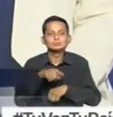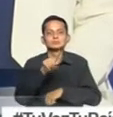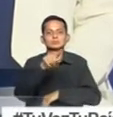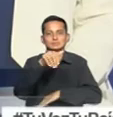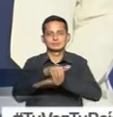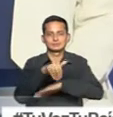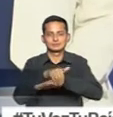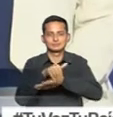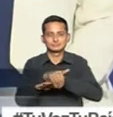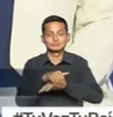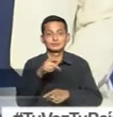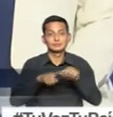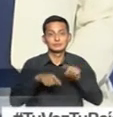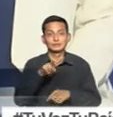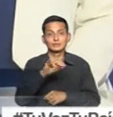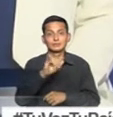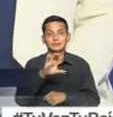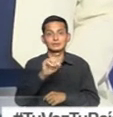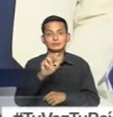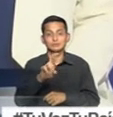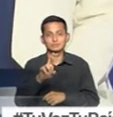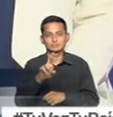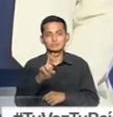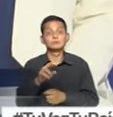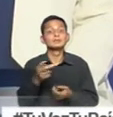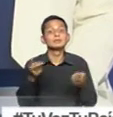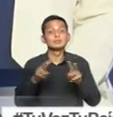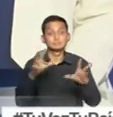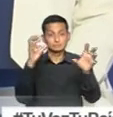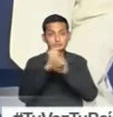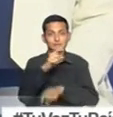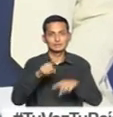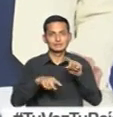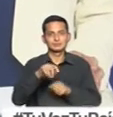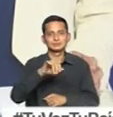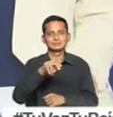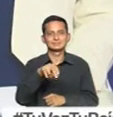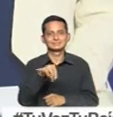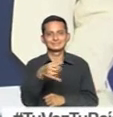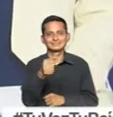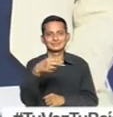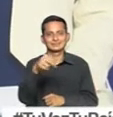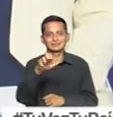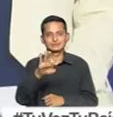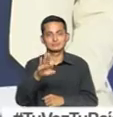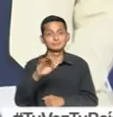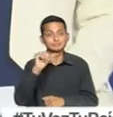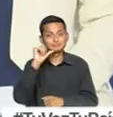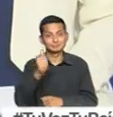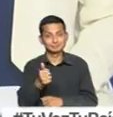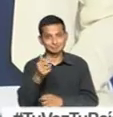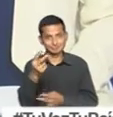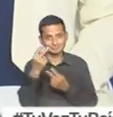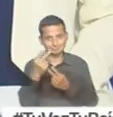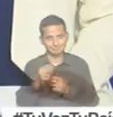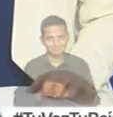1:00 p.m. junto a Víctor Fernando Bravo y a las 7:00 p.m. con Janet Lozada. Yo me despido hasta el día de mañana.